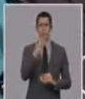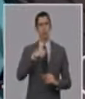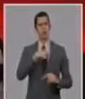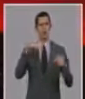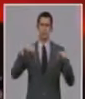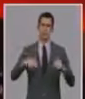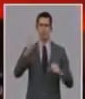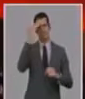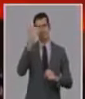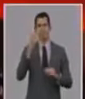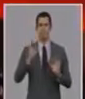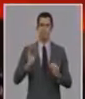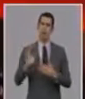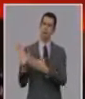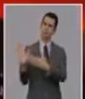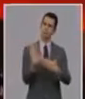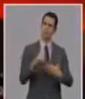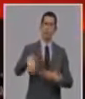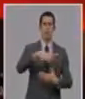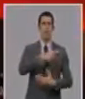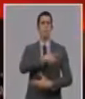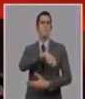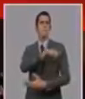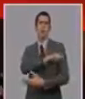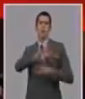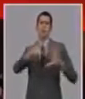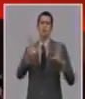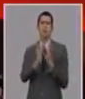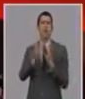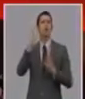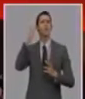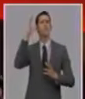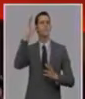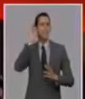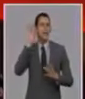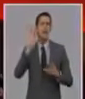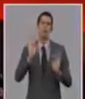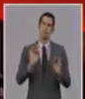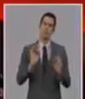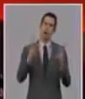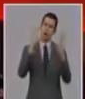nuestro pueblo los resultados de las investigaciones realizadas en el Instituto de Hematología e Inmunología.